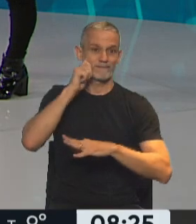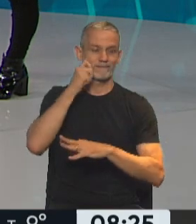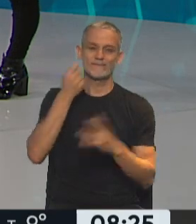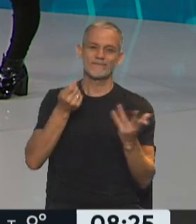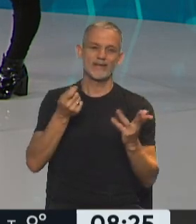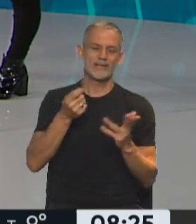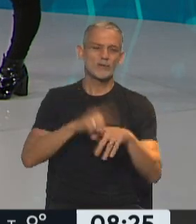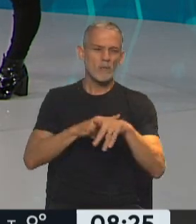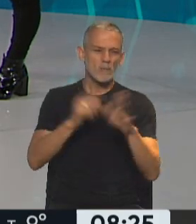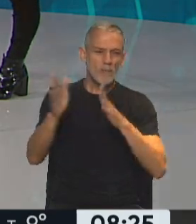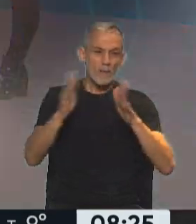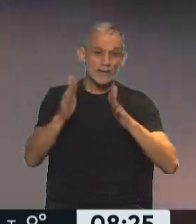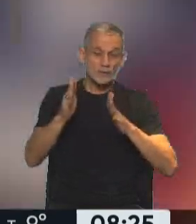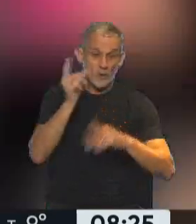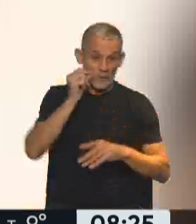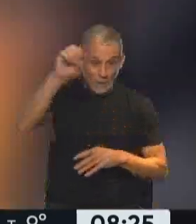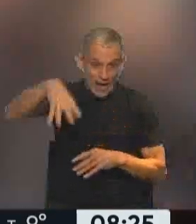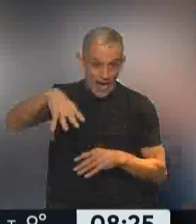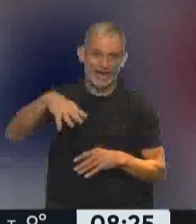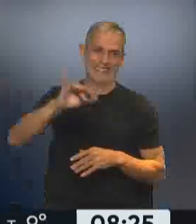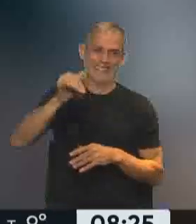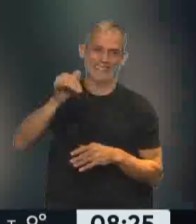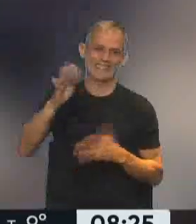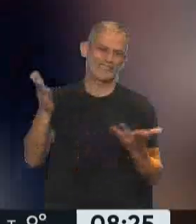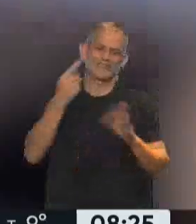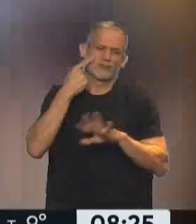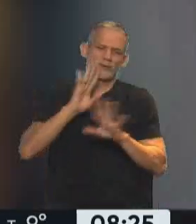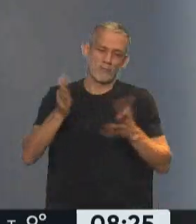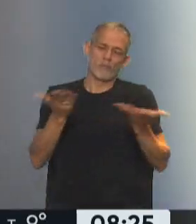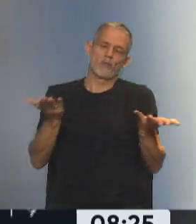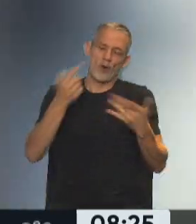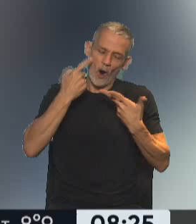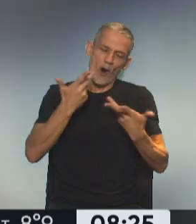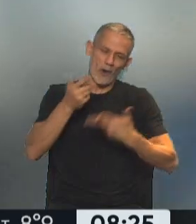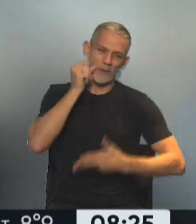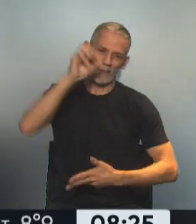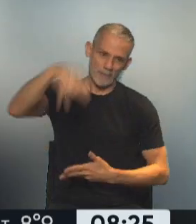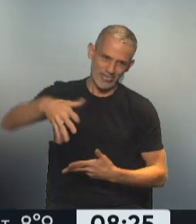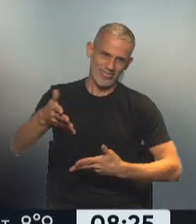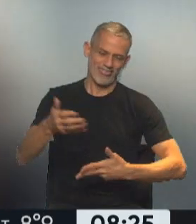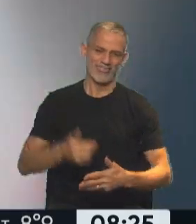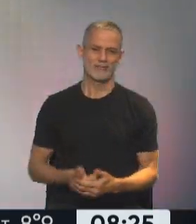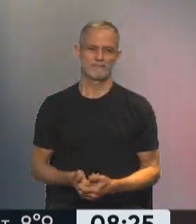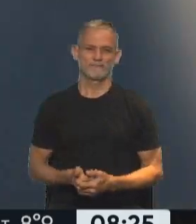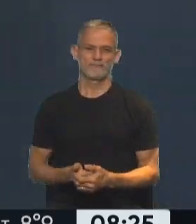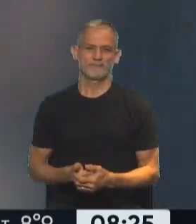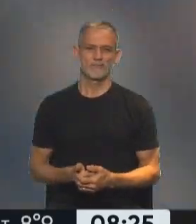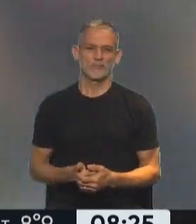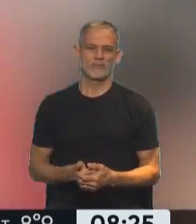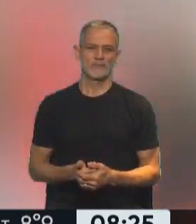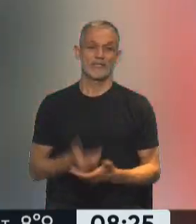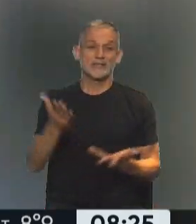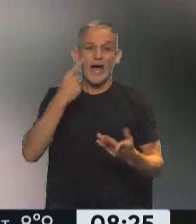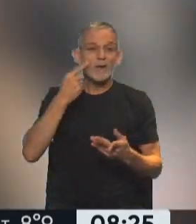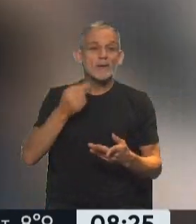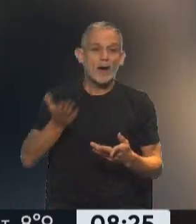momento. ¿Apareció Eduardo? Apareció Eduardo, no lo quiero spoilear, pero por supuesto que apareció Eduardo. A ver si podemos subir